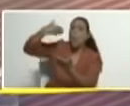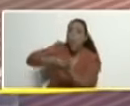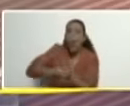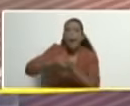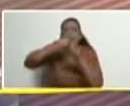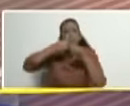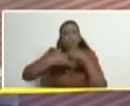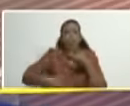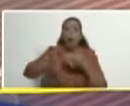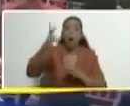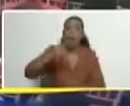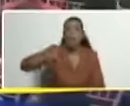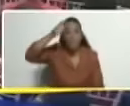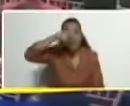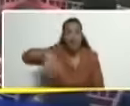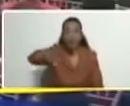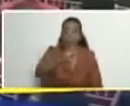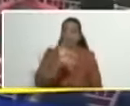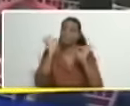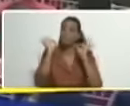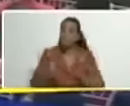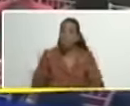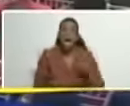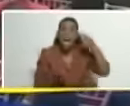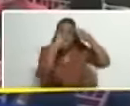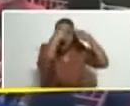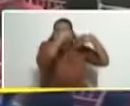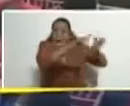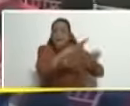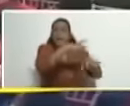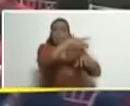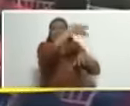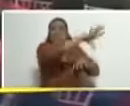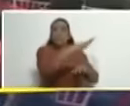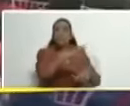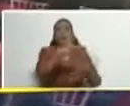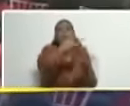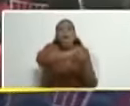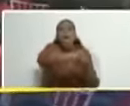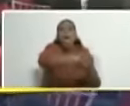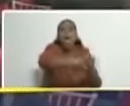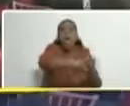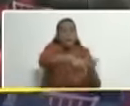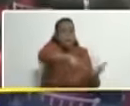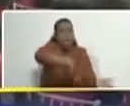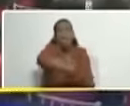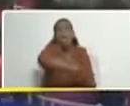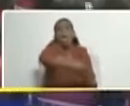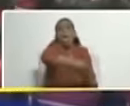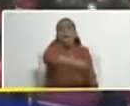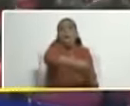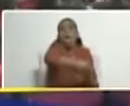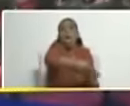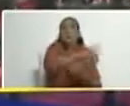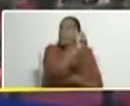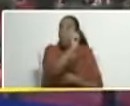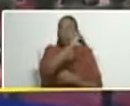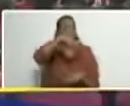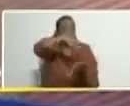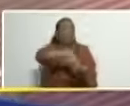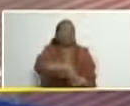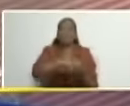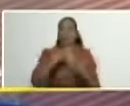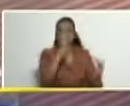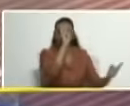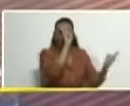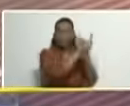venezolanos y venezolanas. Allá aquellos que se arrastran al imperio, nosotros no. Cara a